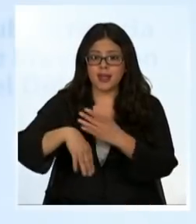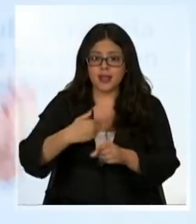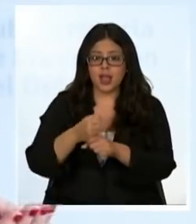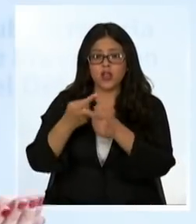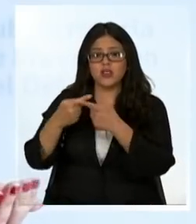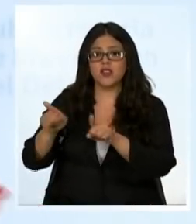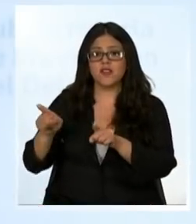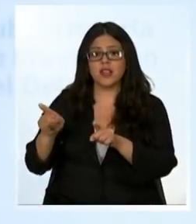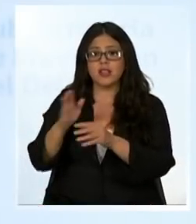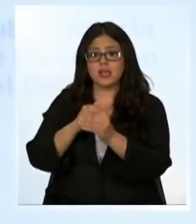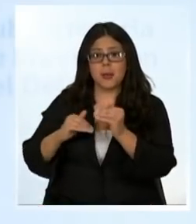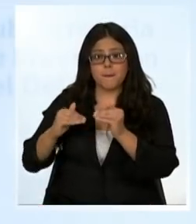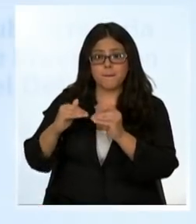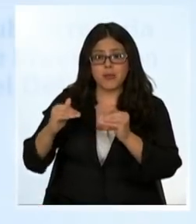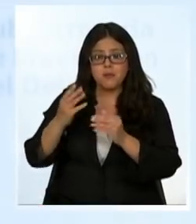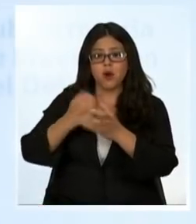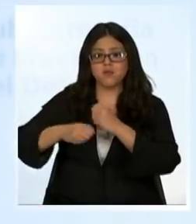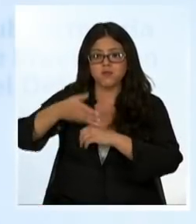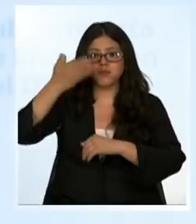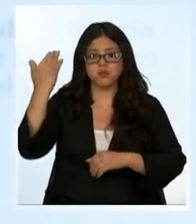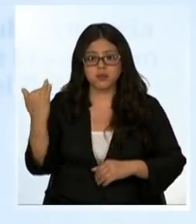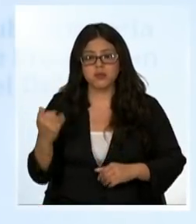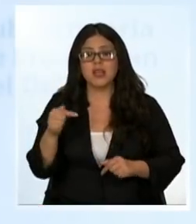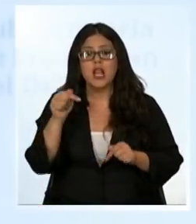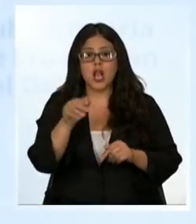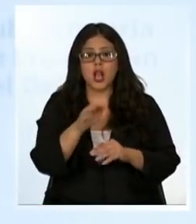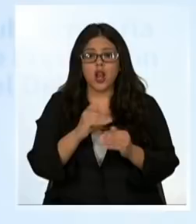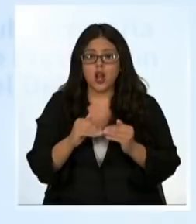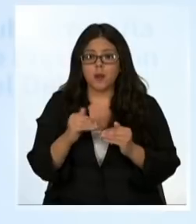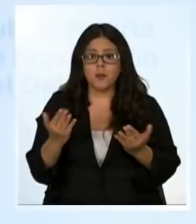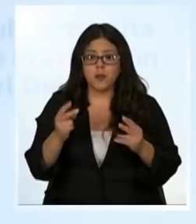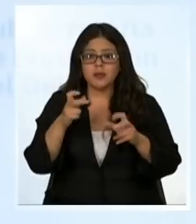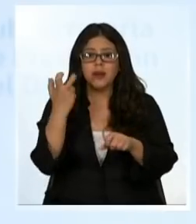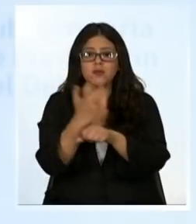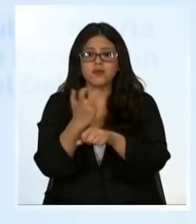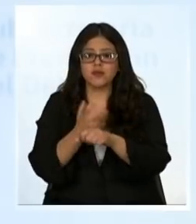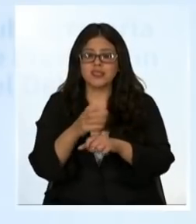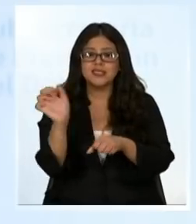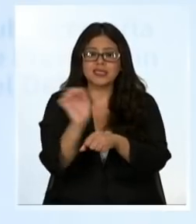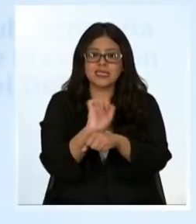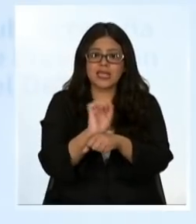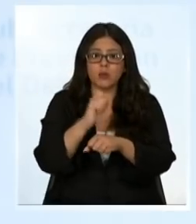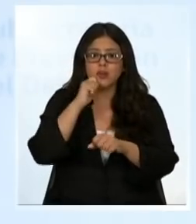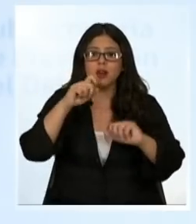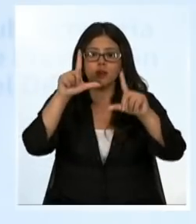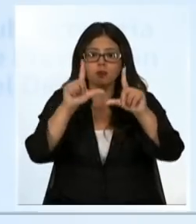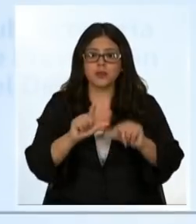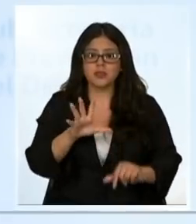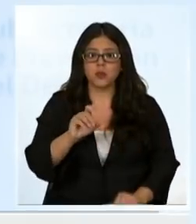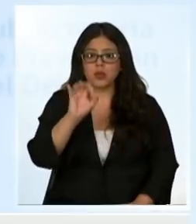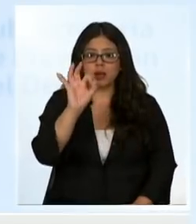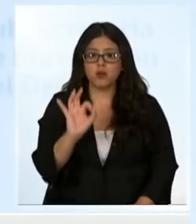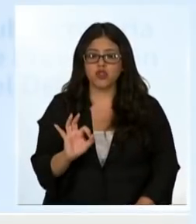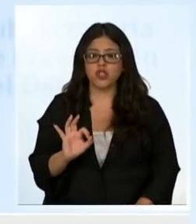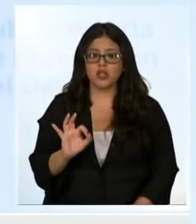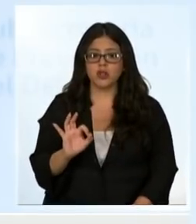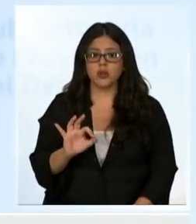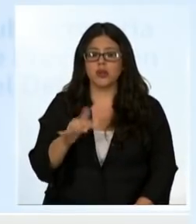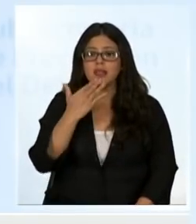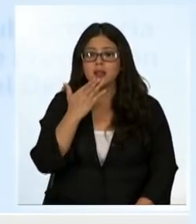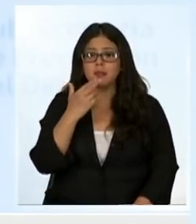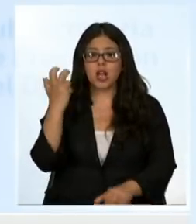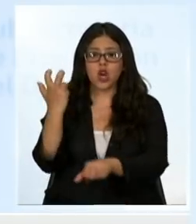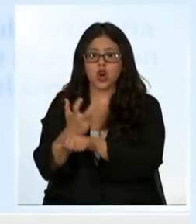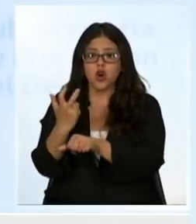comparación con el mismo periodo del año anterior. Lo mismo ocurre con el robo violento de vehículos, que ha bajado en un 50%, y el robo